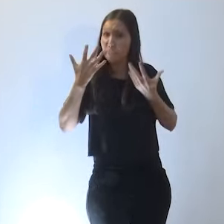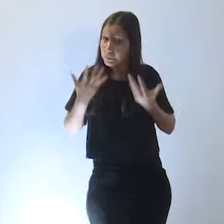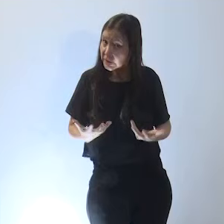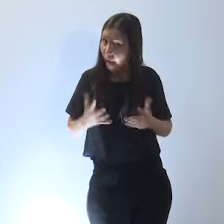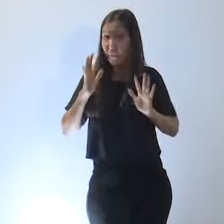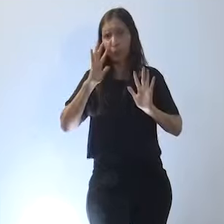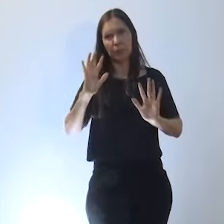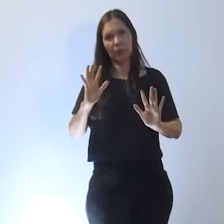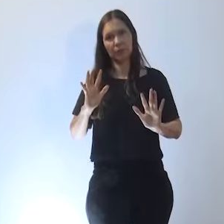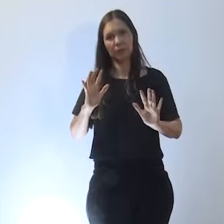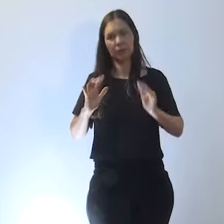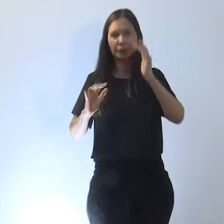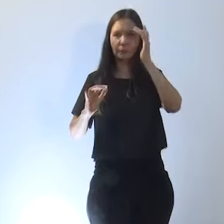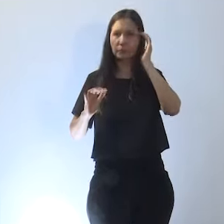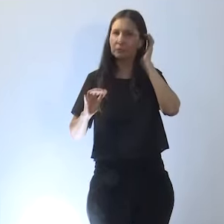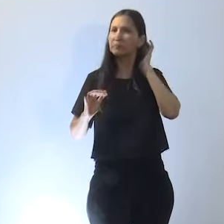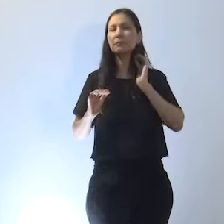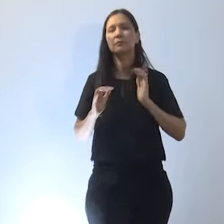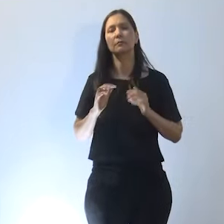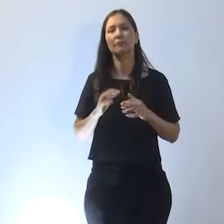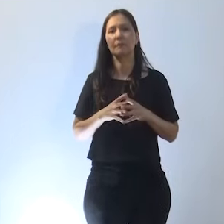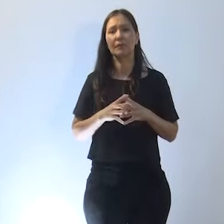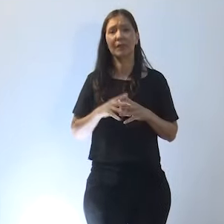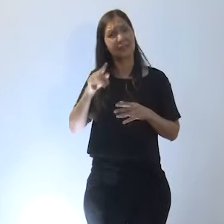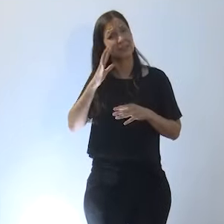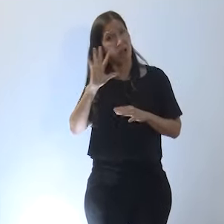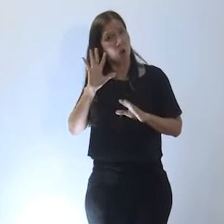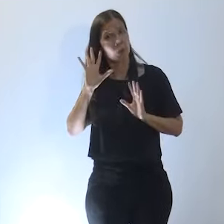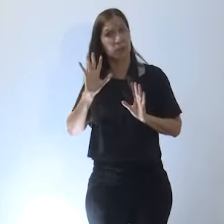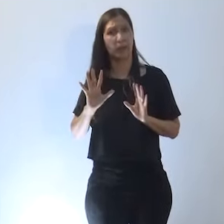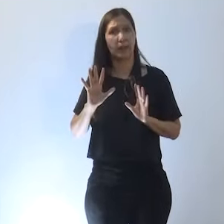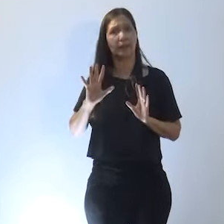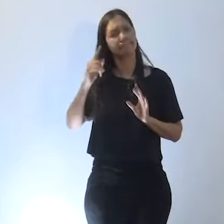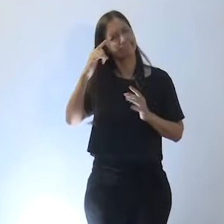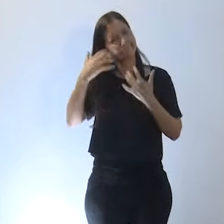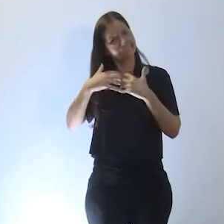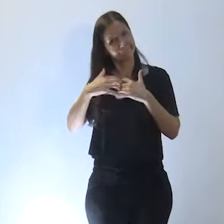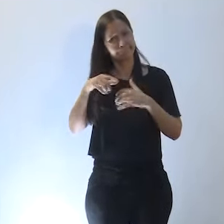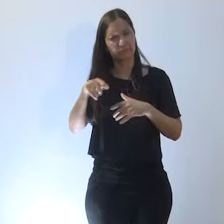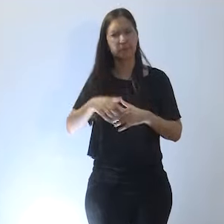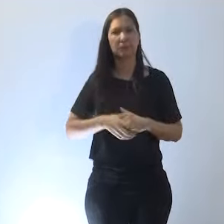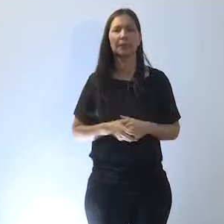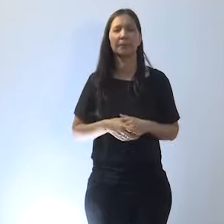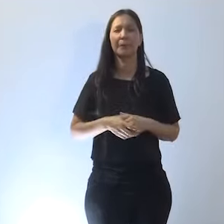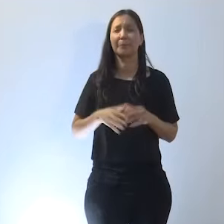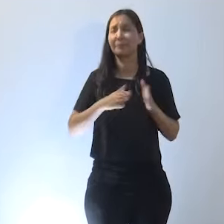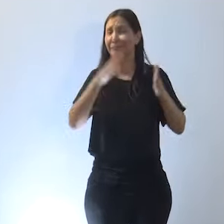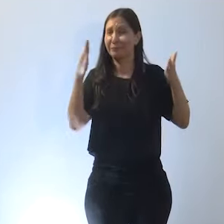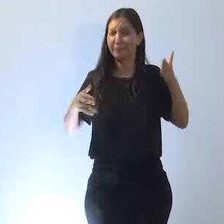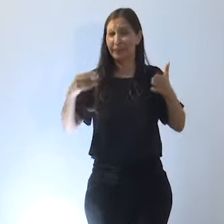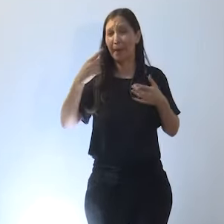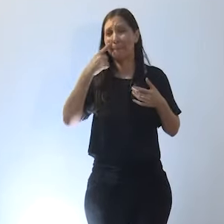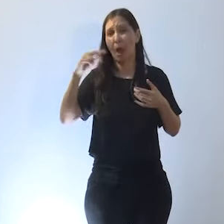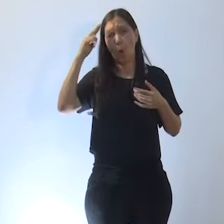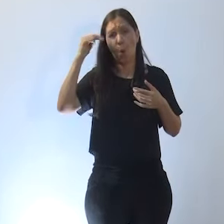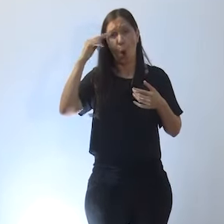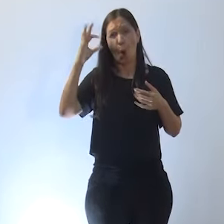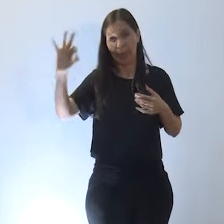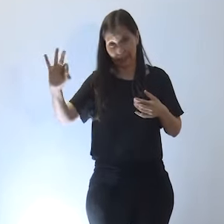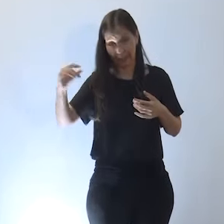envidia también que es que es algo que también hay que empezar a mirarlo porque digamos la década del 90 Cuando yo militaba por ejemplo en Aníbal